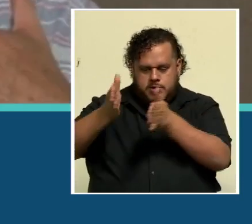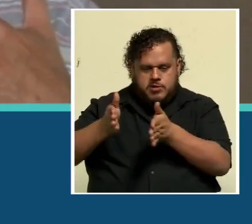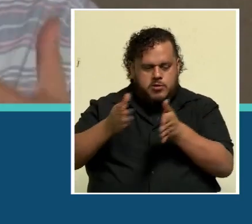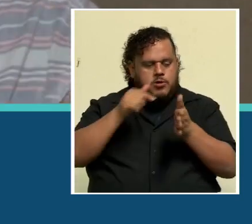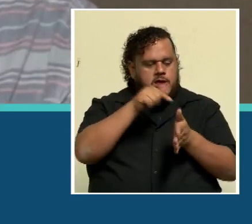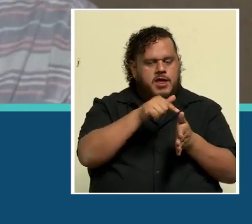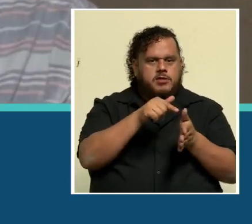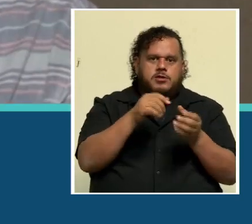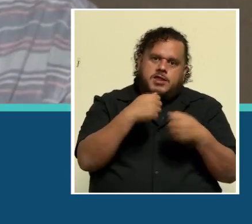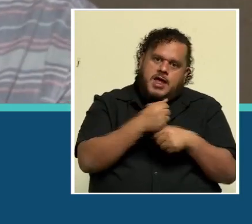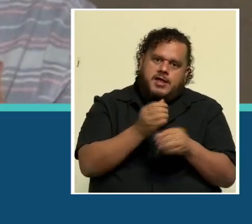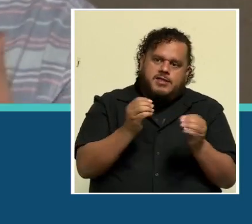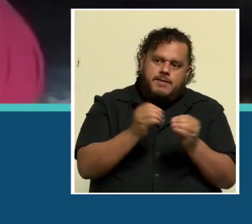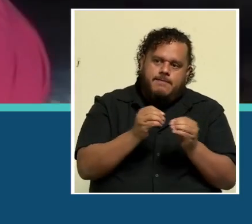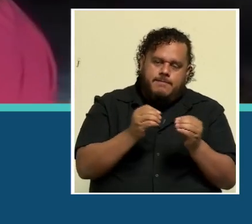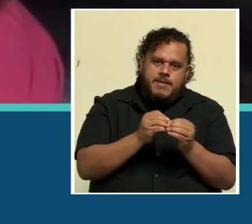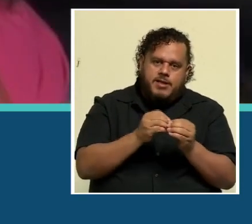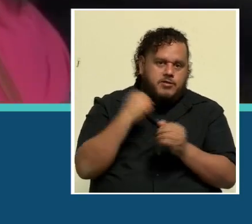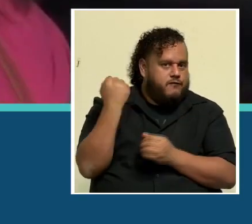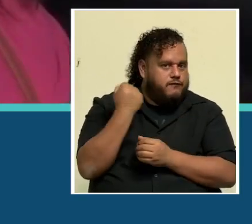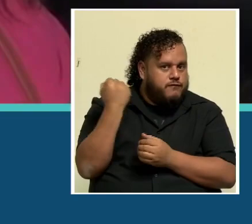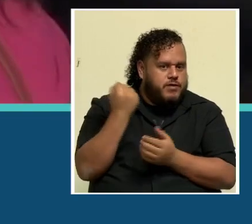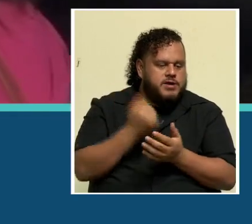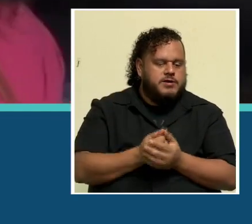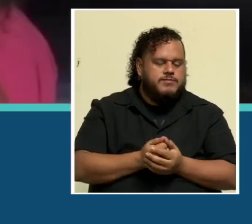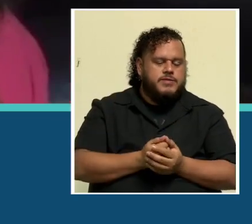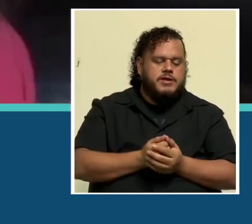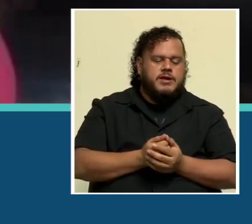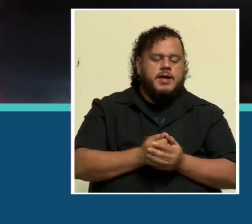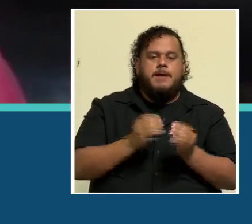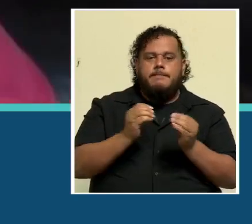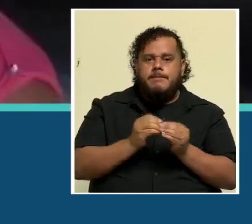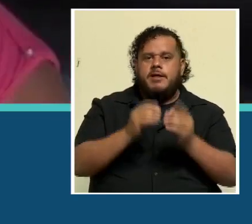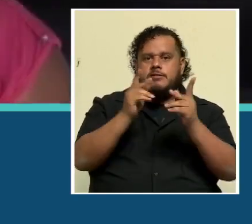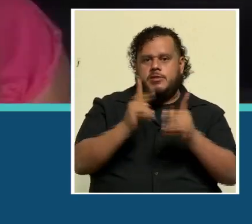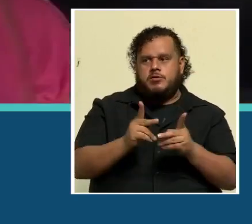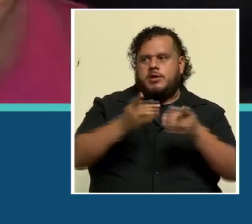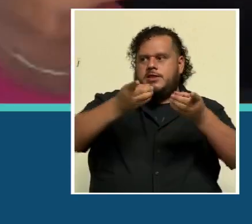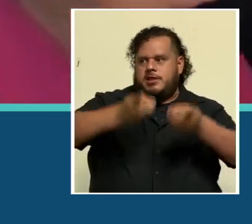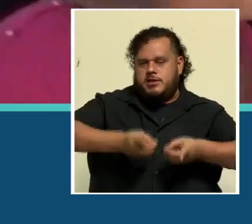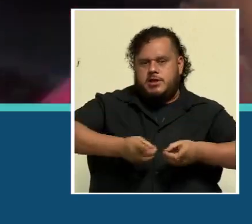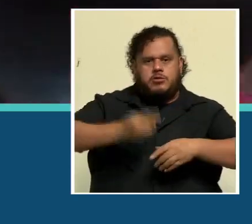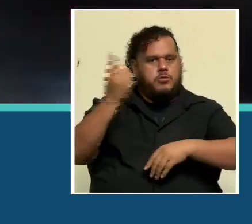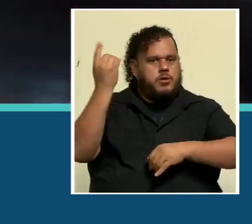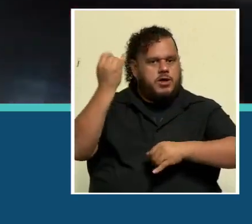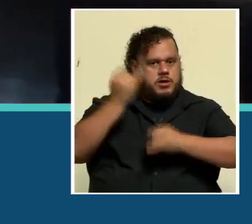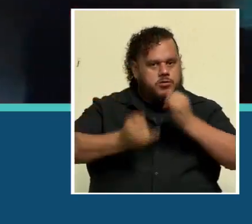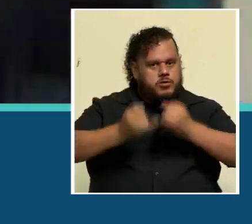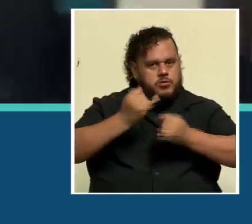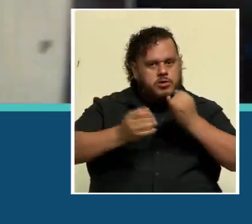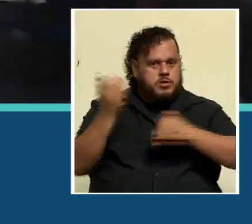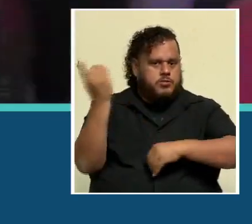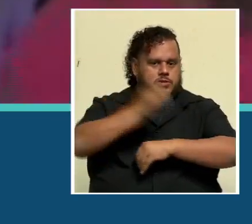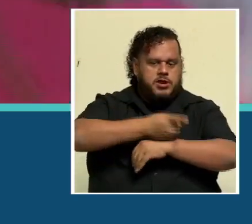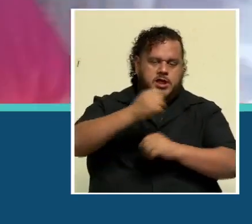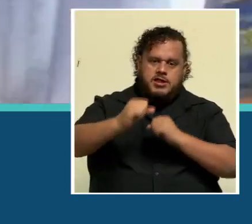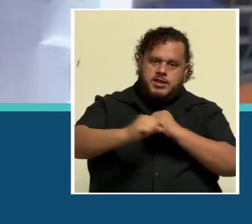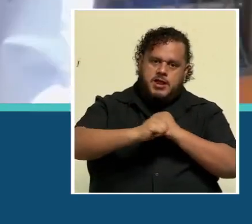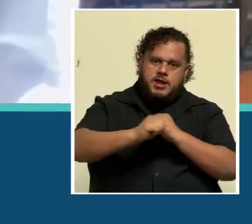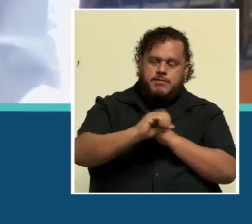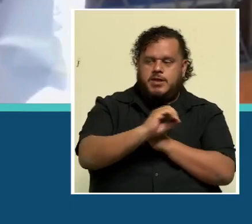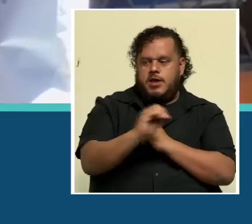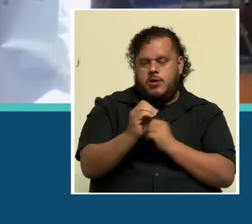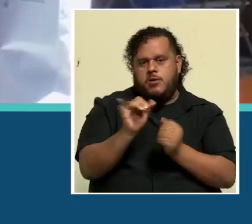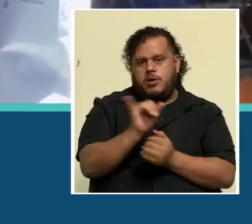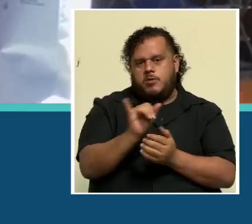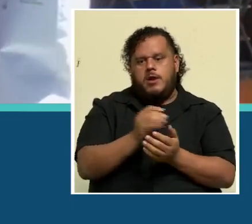más, digamos, toma más fuerza, ¿verdad? El hecho de más personas decidiéndose en los últimos días de la campaña o